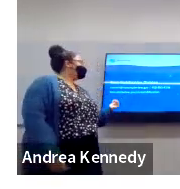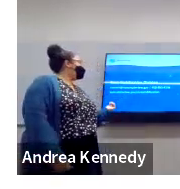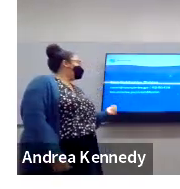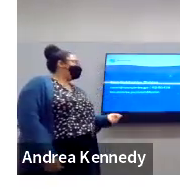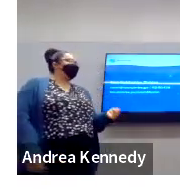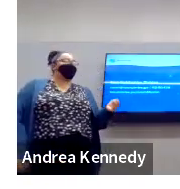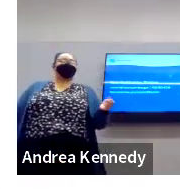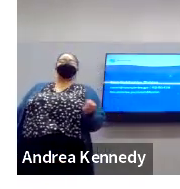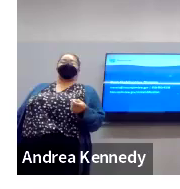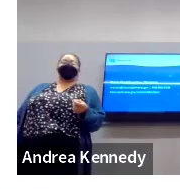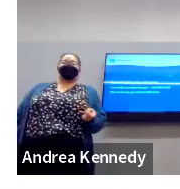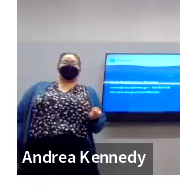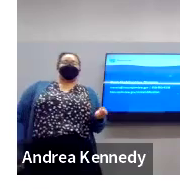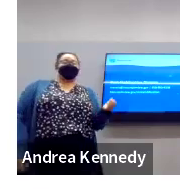at